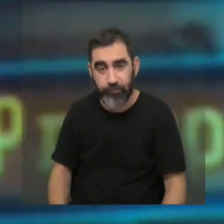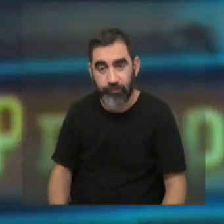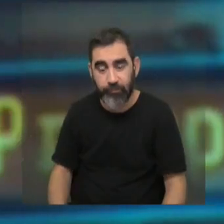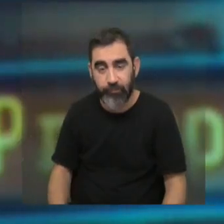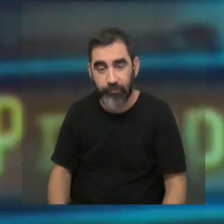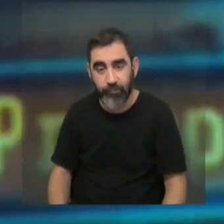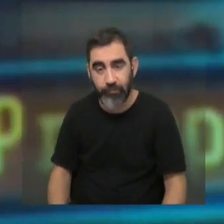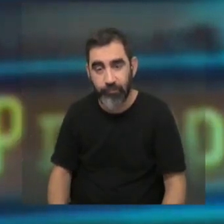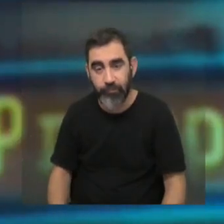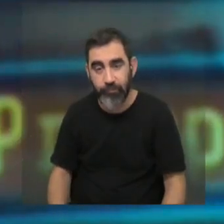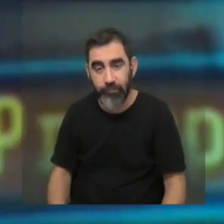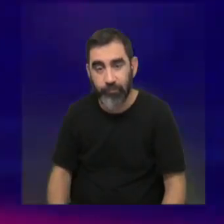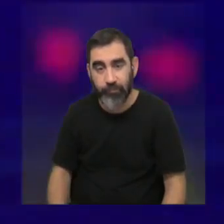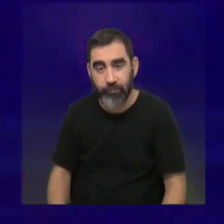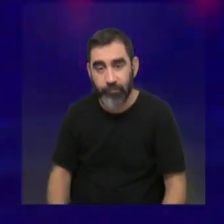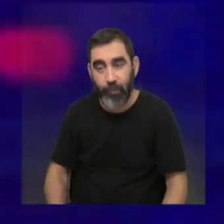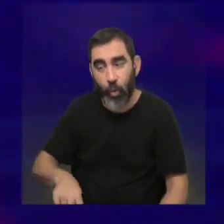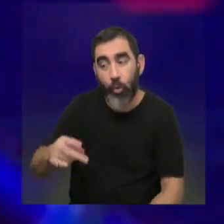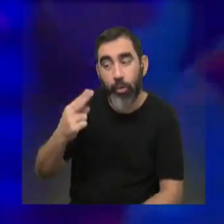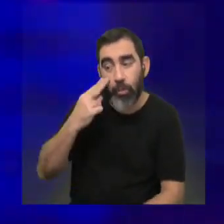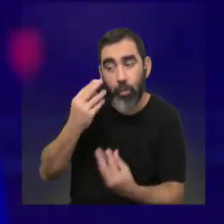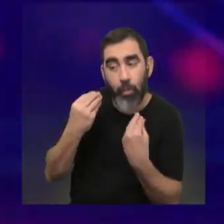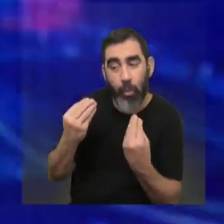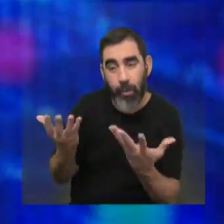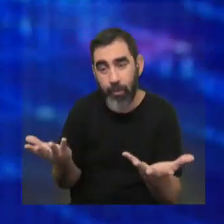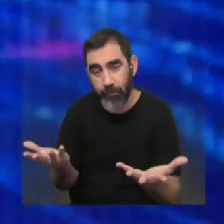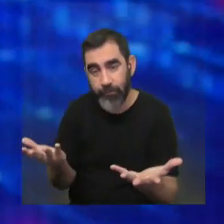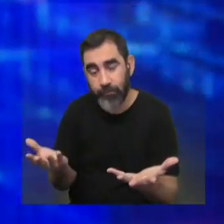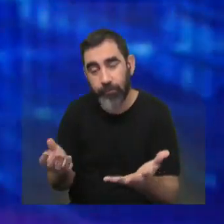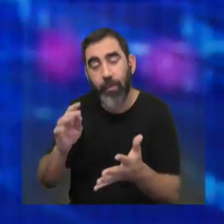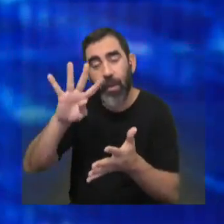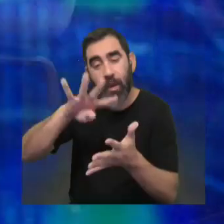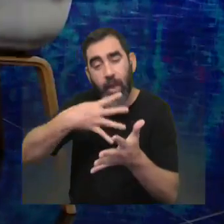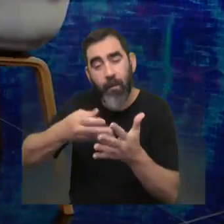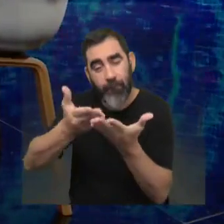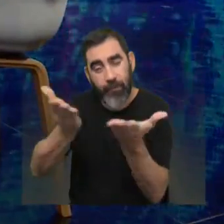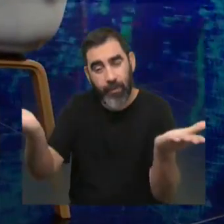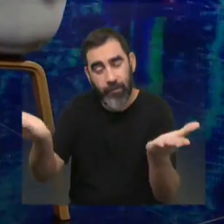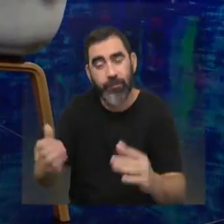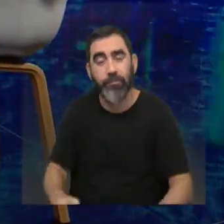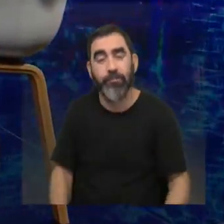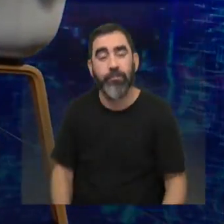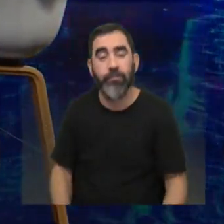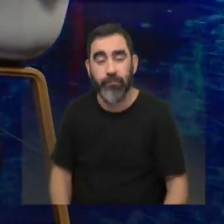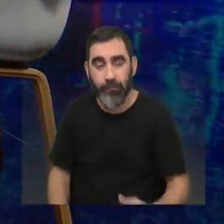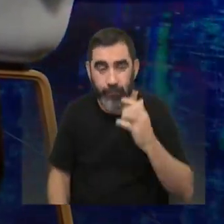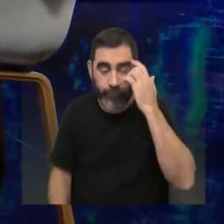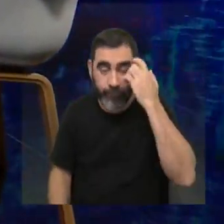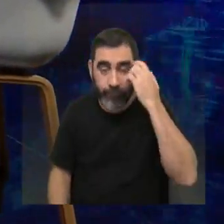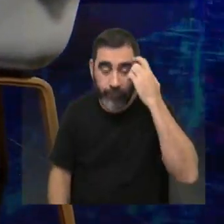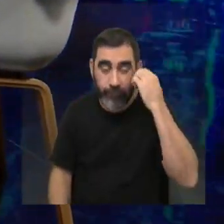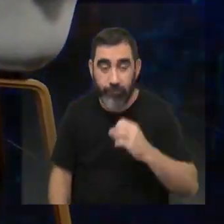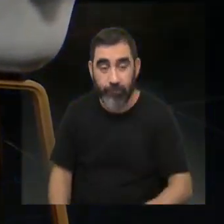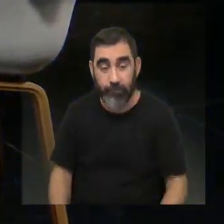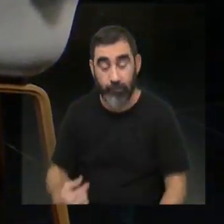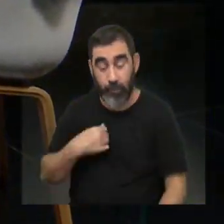poco Sergio? ¿Y dónde está el problema? Hay una gráfica que vamos a ver en pantalla y que tiene que ver con algo que yo cuando la vi